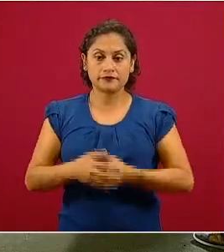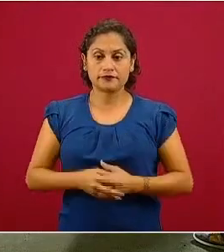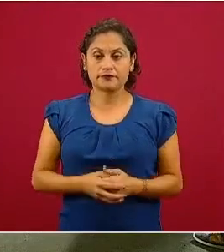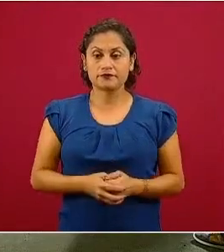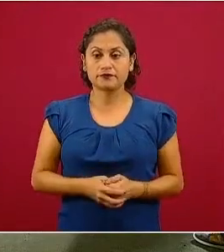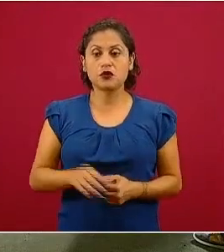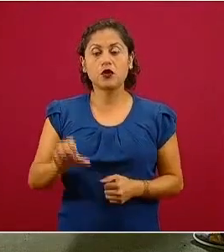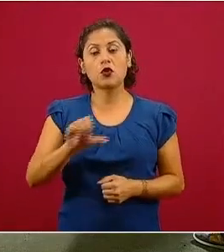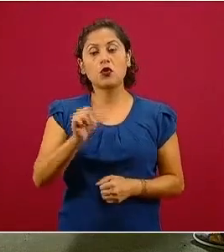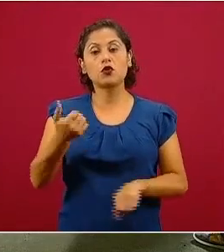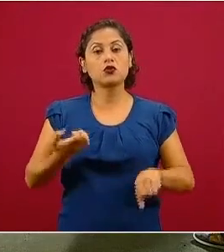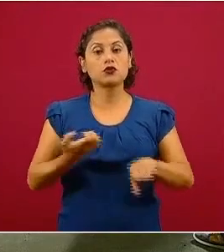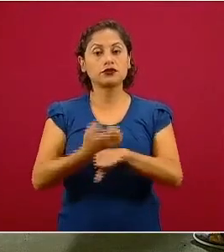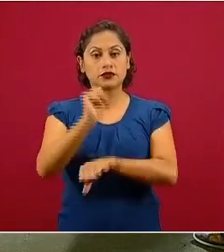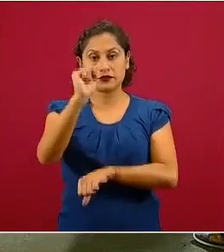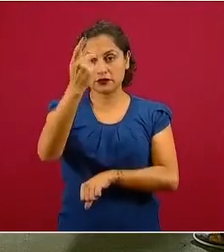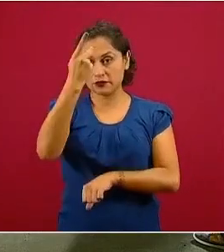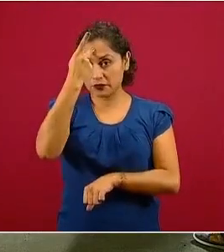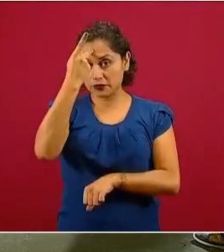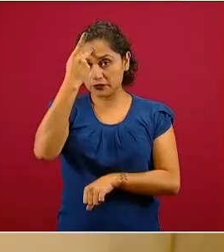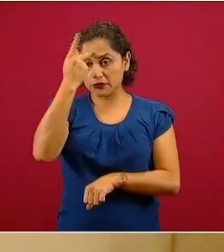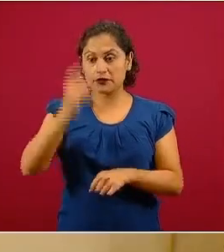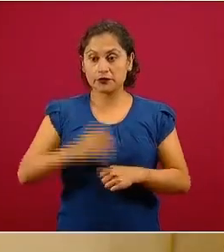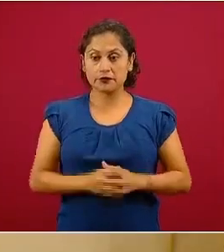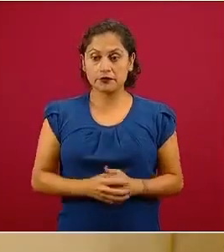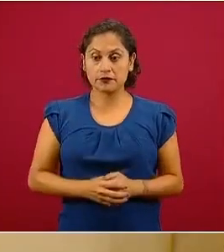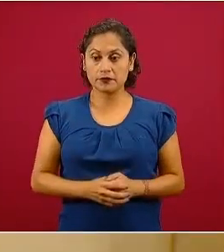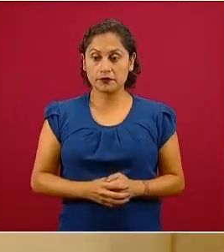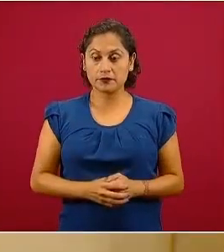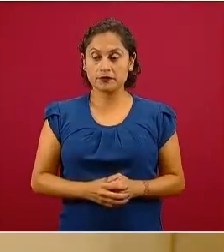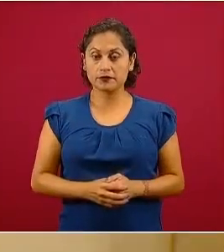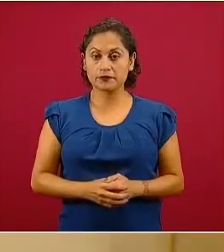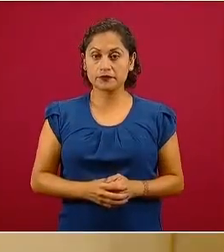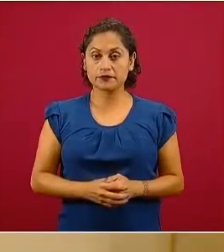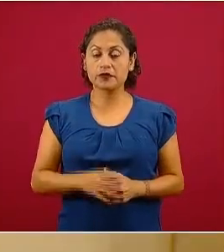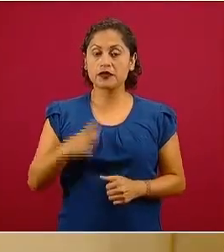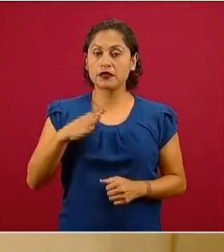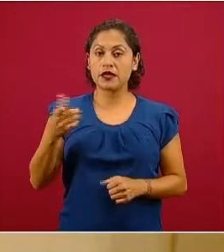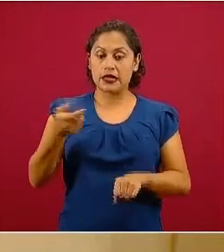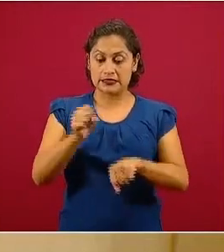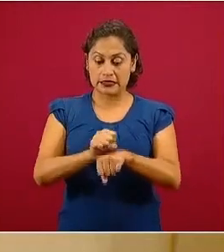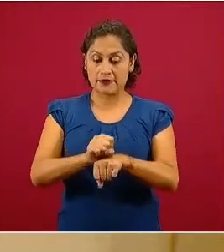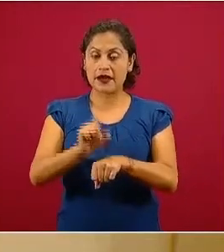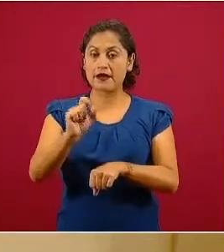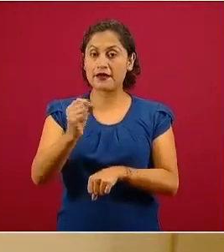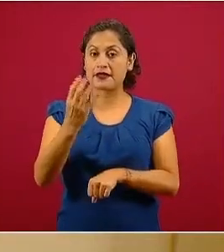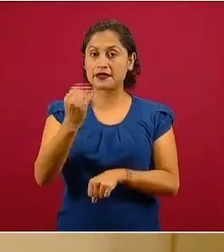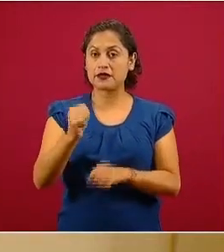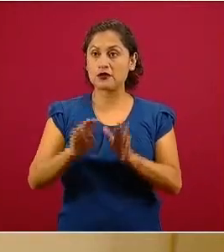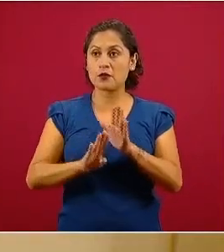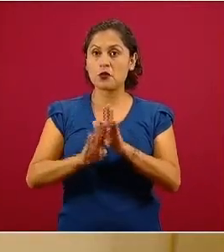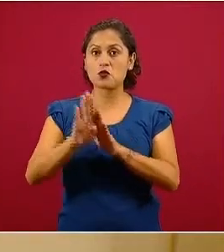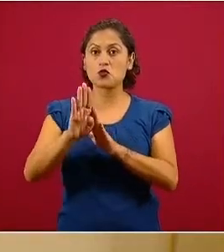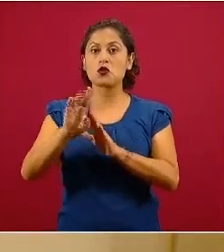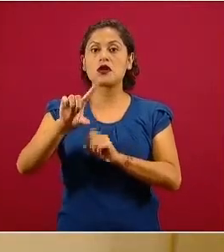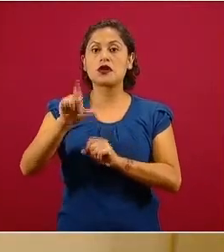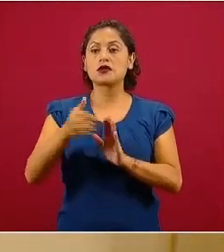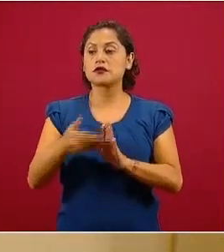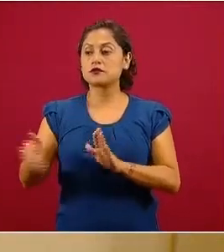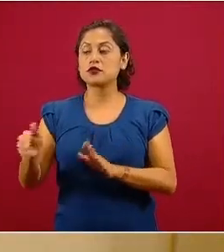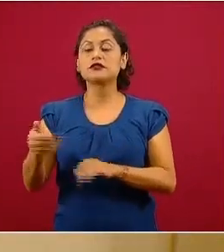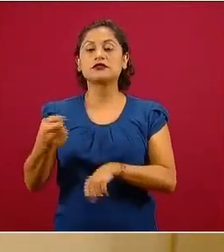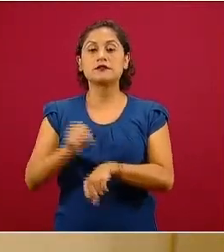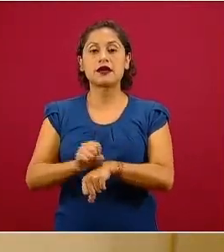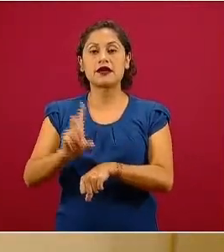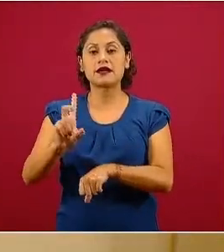San Luis Potosí, tenemos un primer pico en la semana 29 y a partir de la semana 30 en adelante todo ha